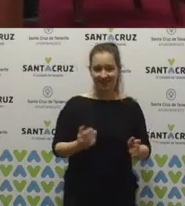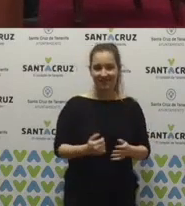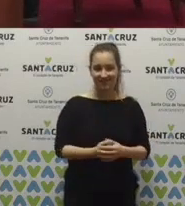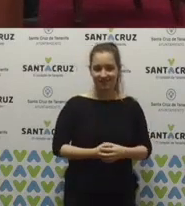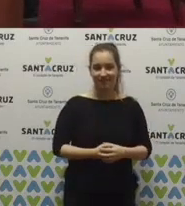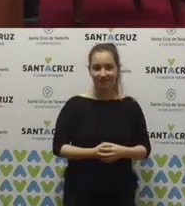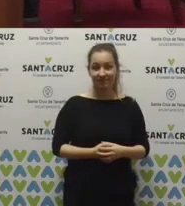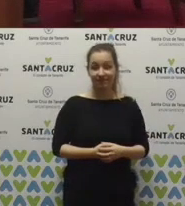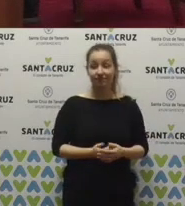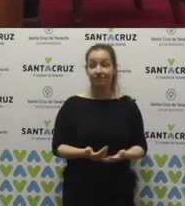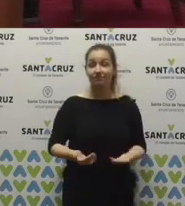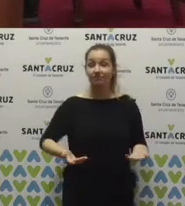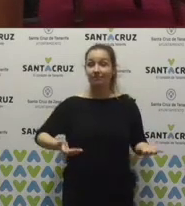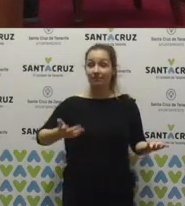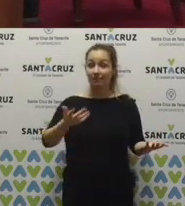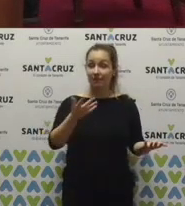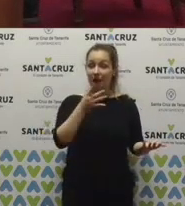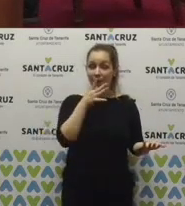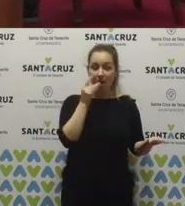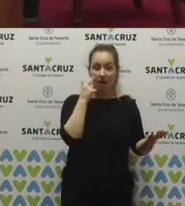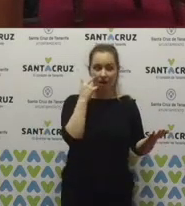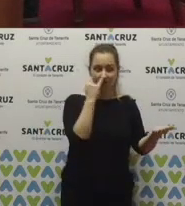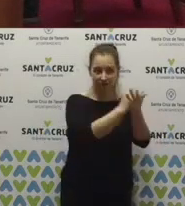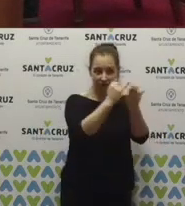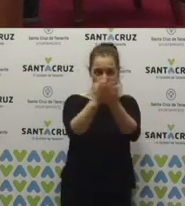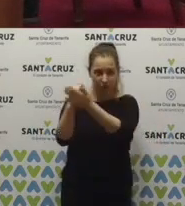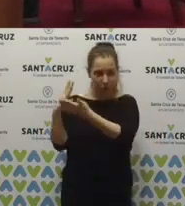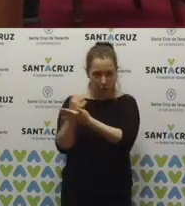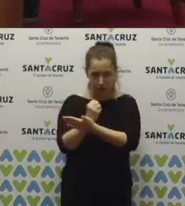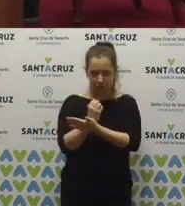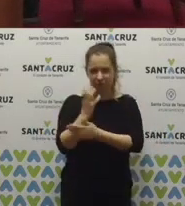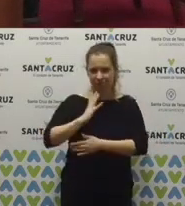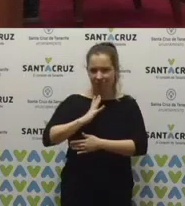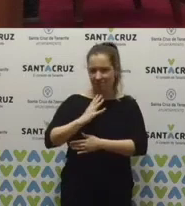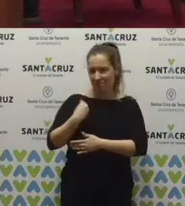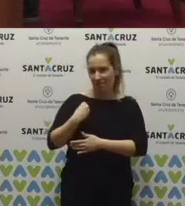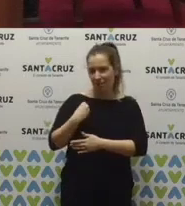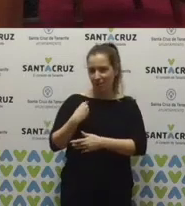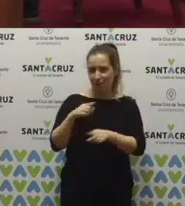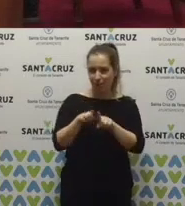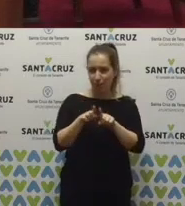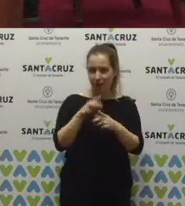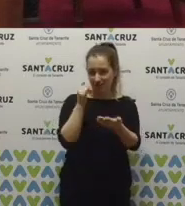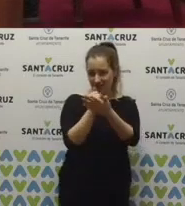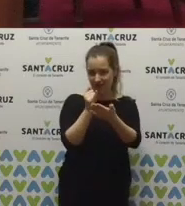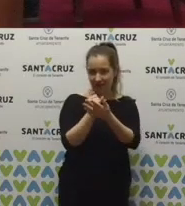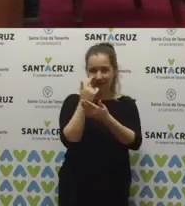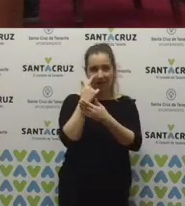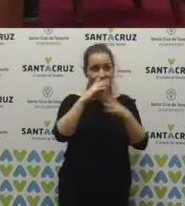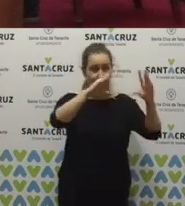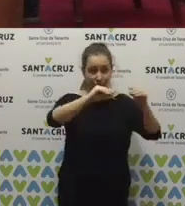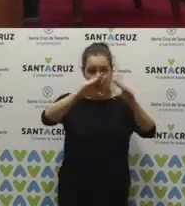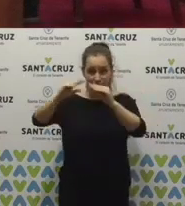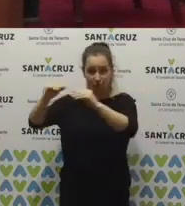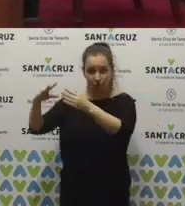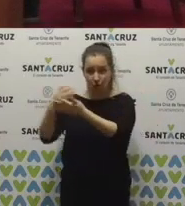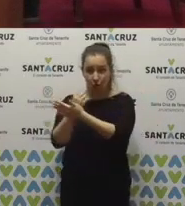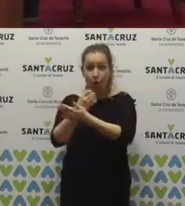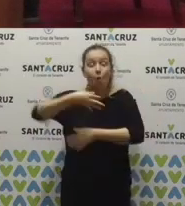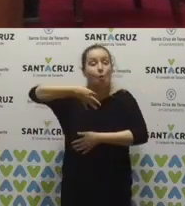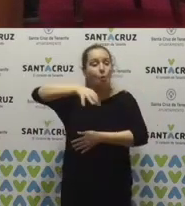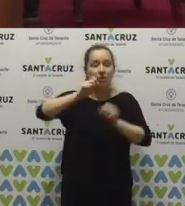vamos a probar todos por favor si fuera un ensayo decía cierren todas sus ventanas dejan abiertas solo